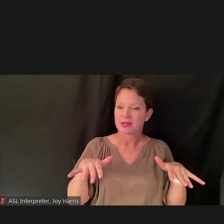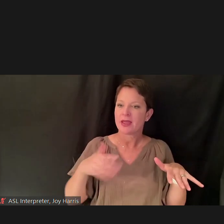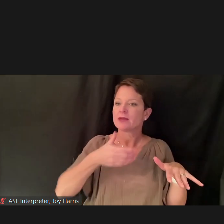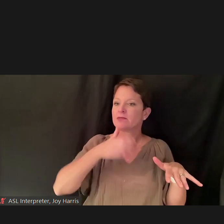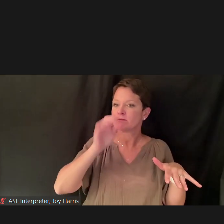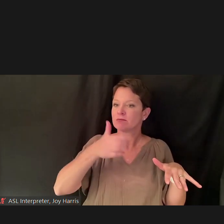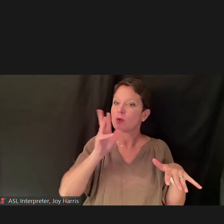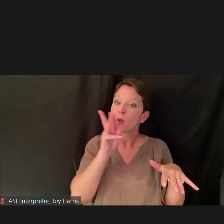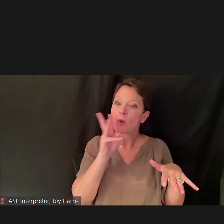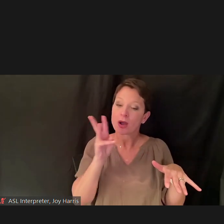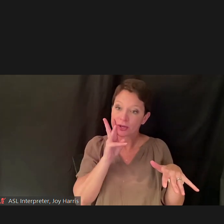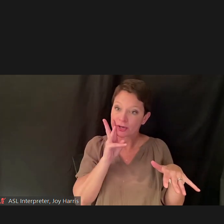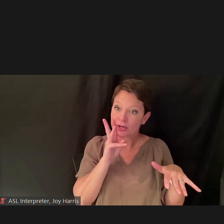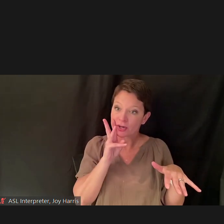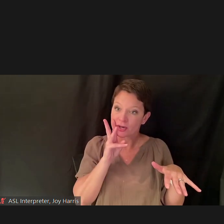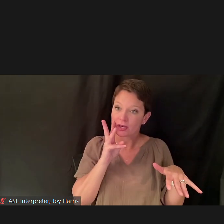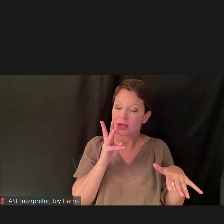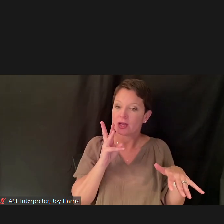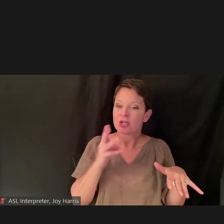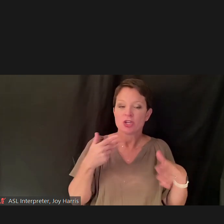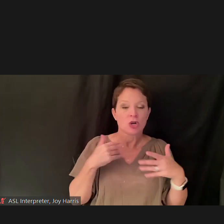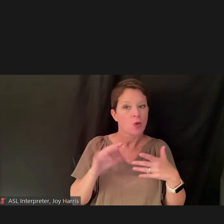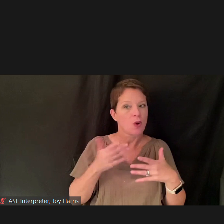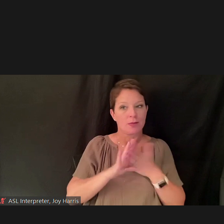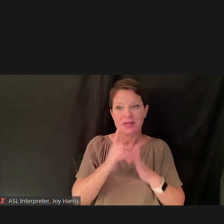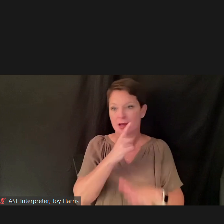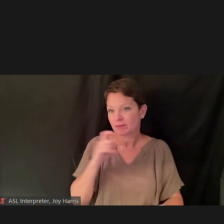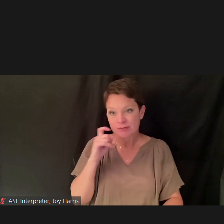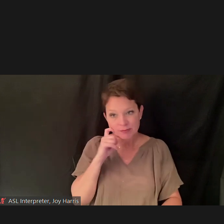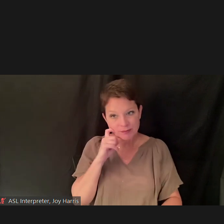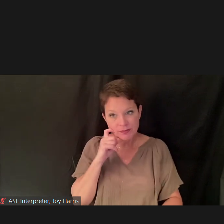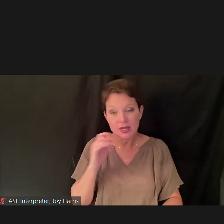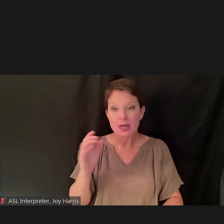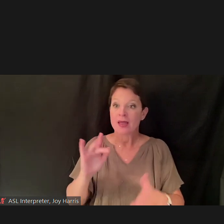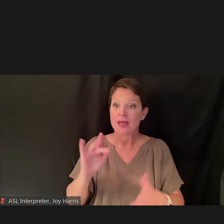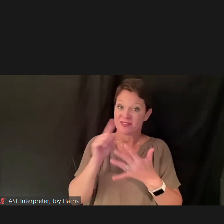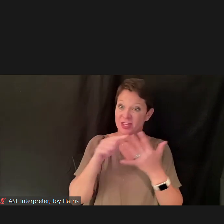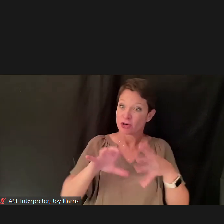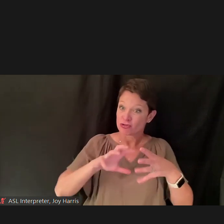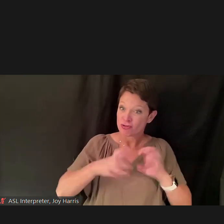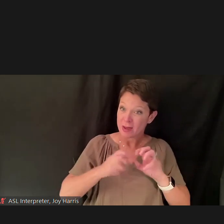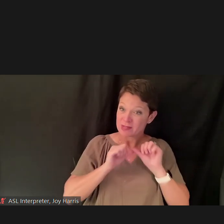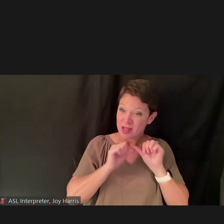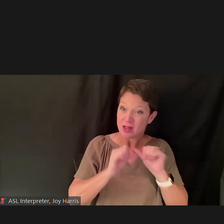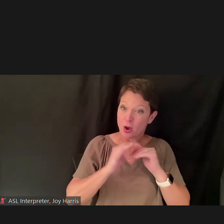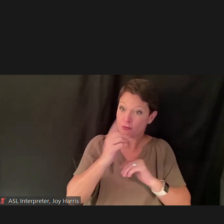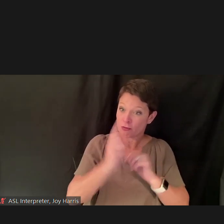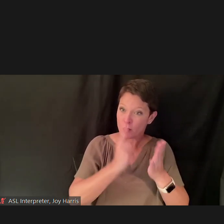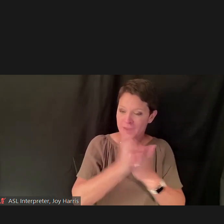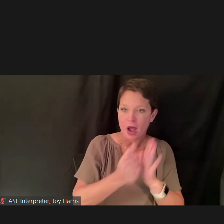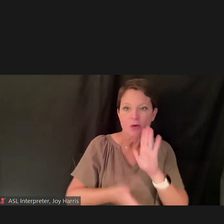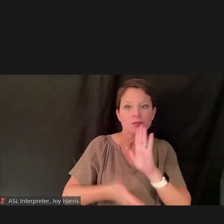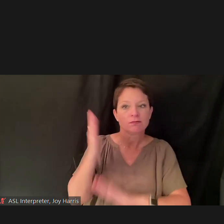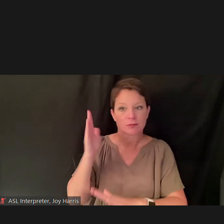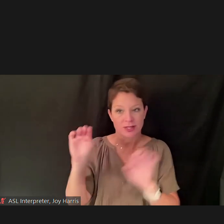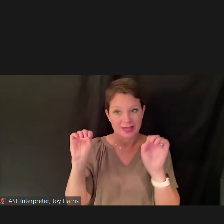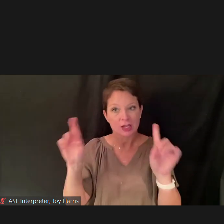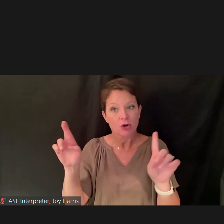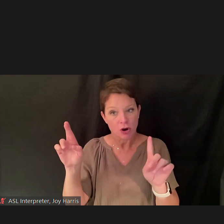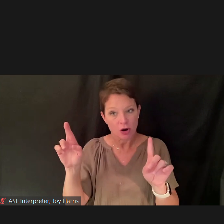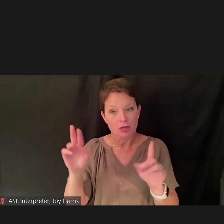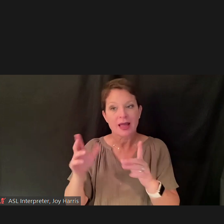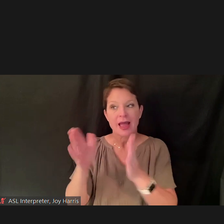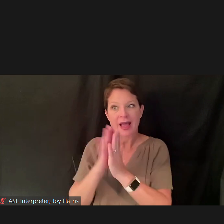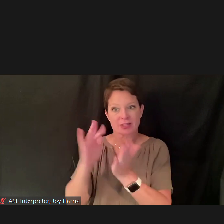más fresco, mantenerla hidratada. Es importante que se busque atención médica si estos